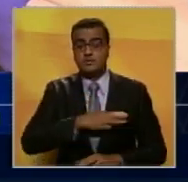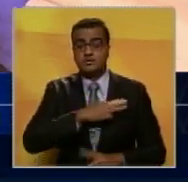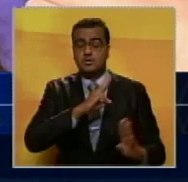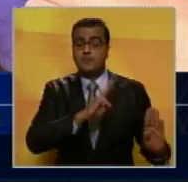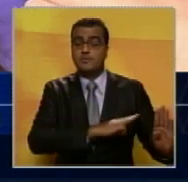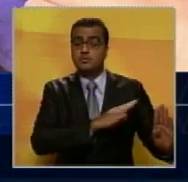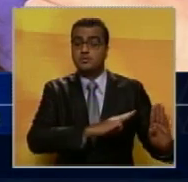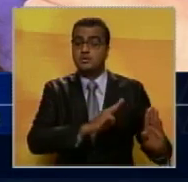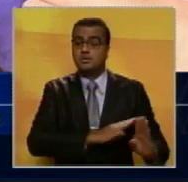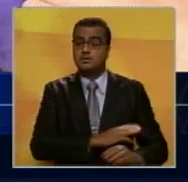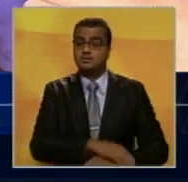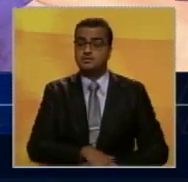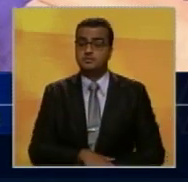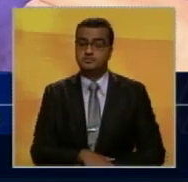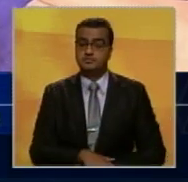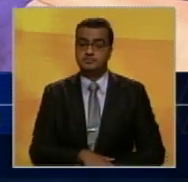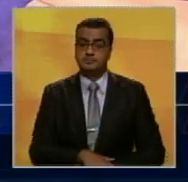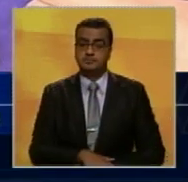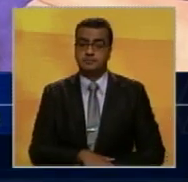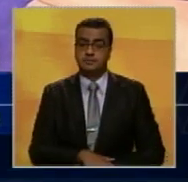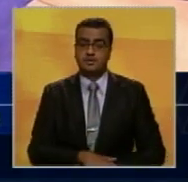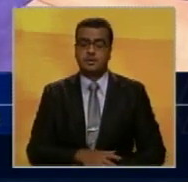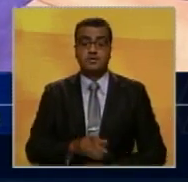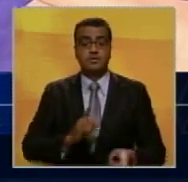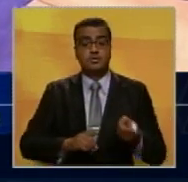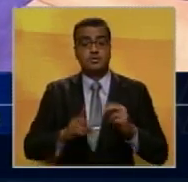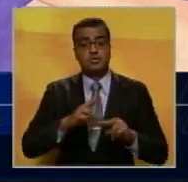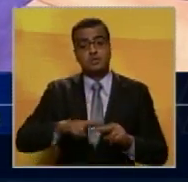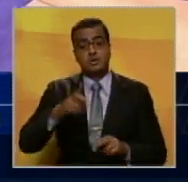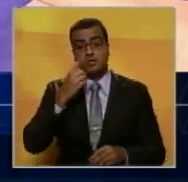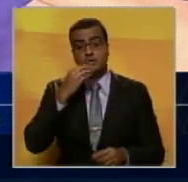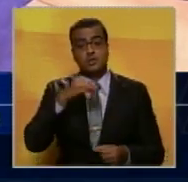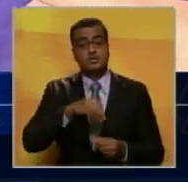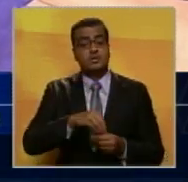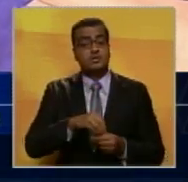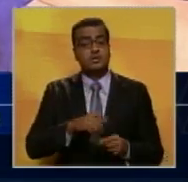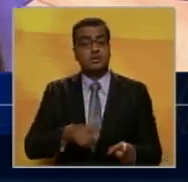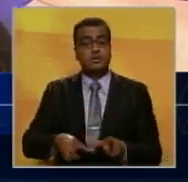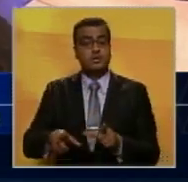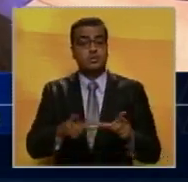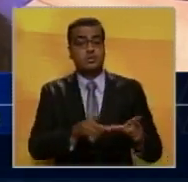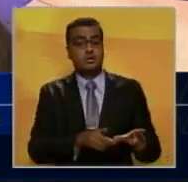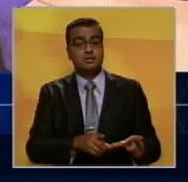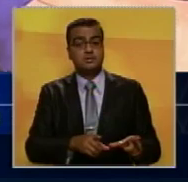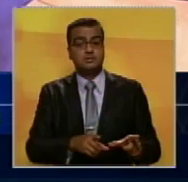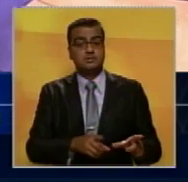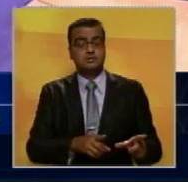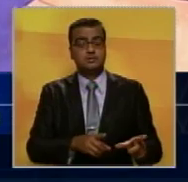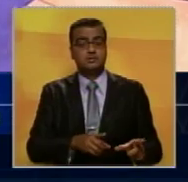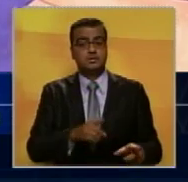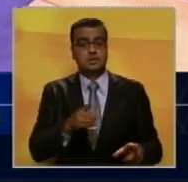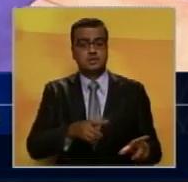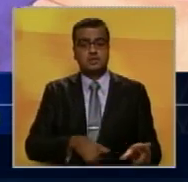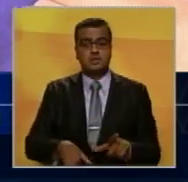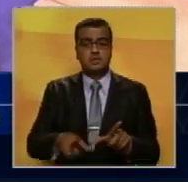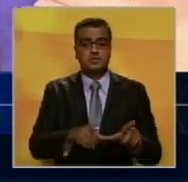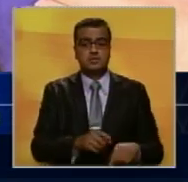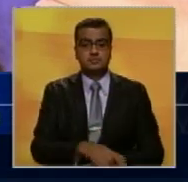música, y se encontraron algunos de los niños dentro de la base cuando fueron violentados en este